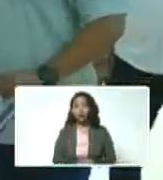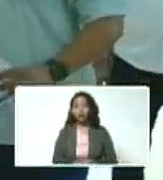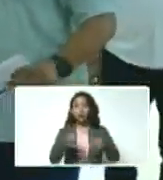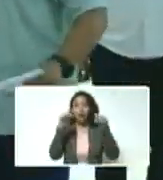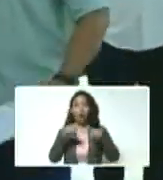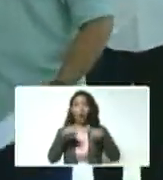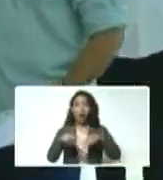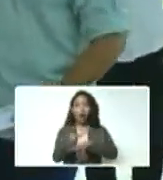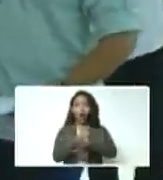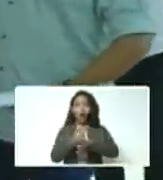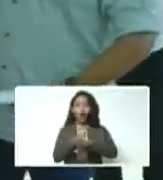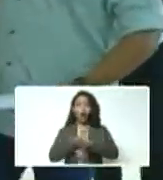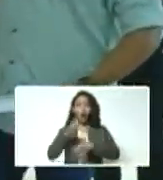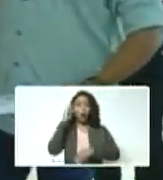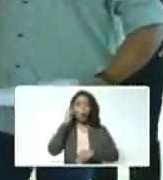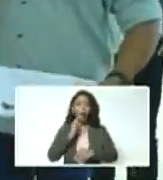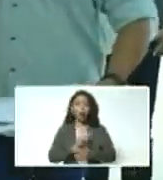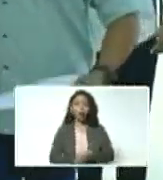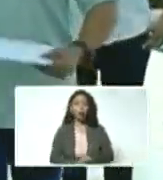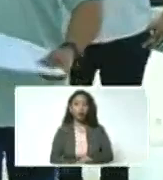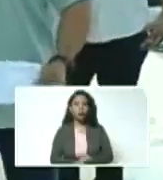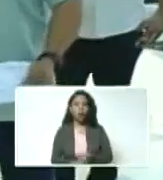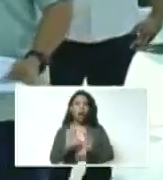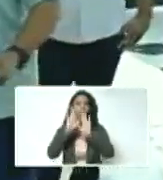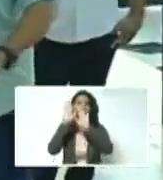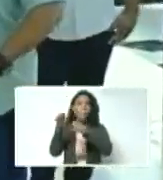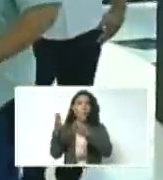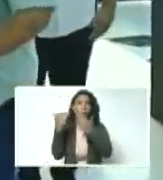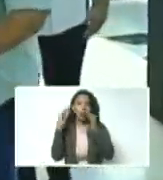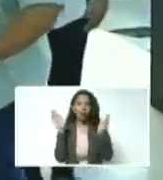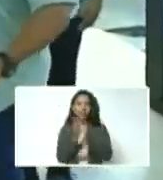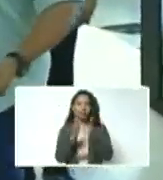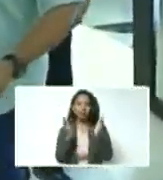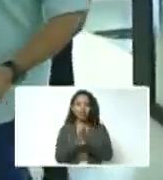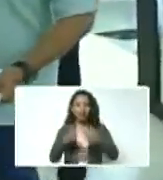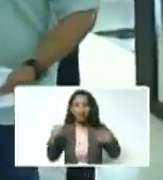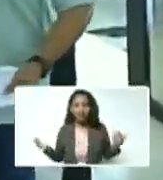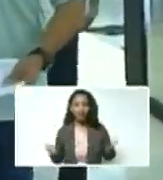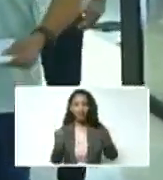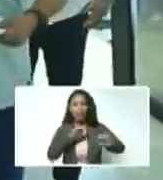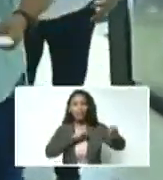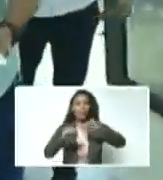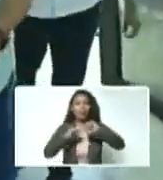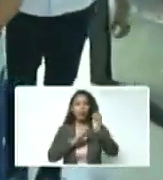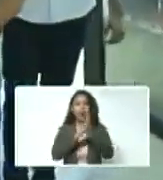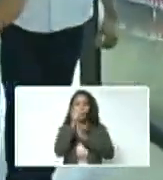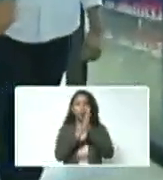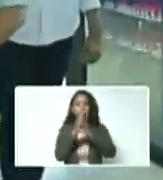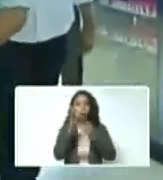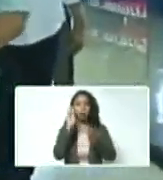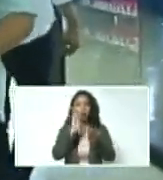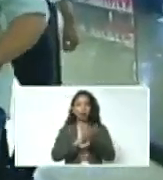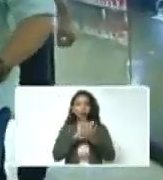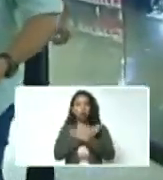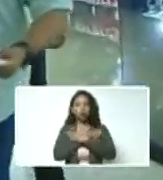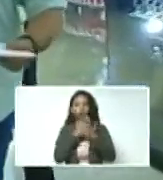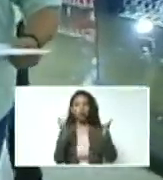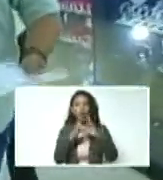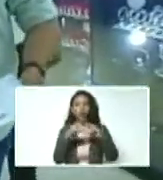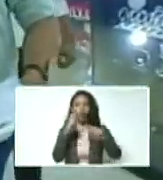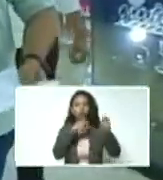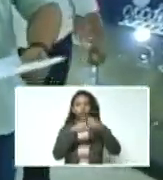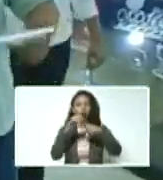el gobierno bolivariano apoya, incentiva también el movimiento de emprendedores, poniendo a la orden toda la oferta